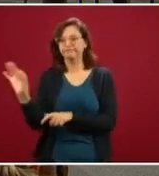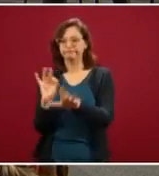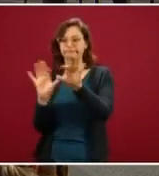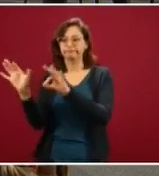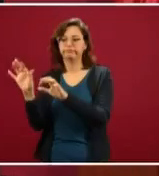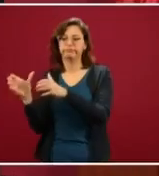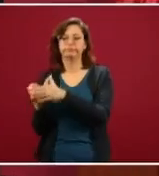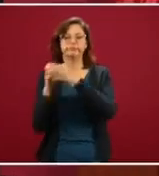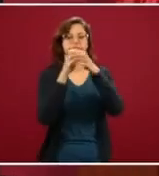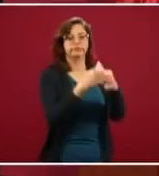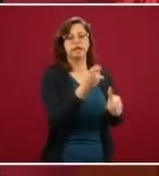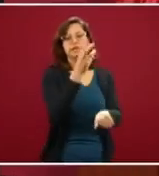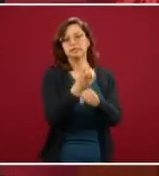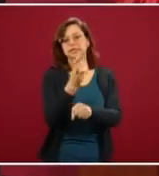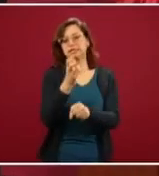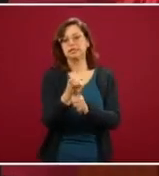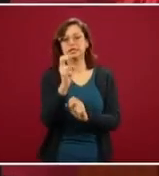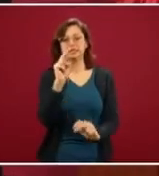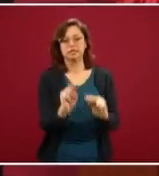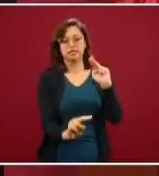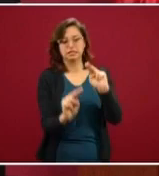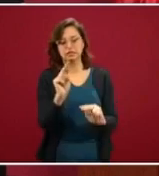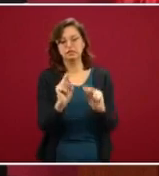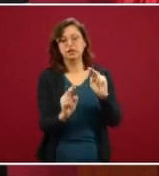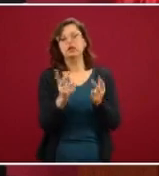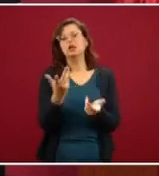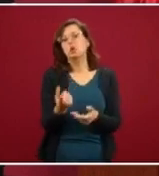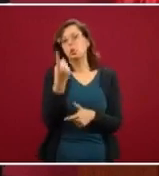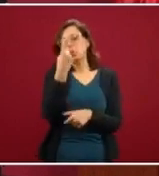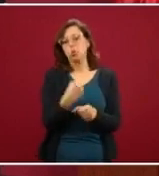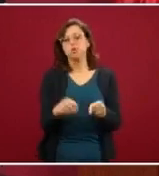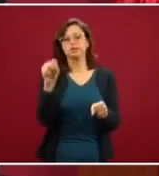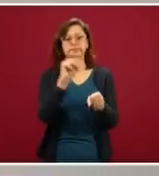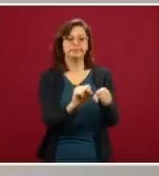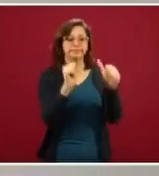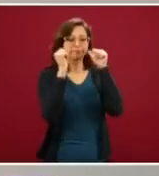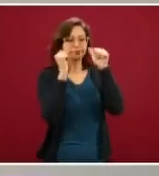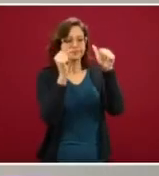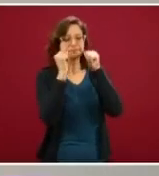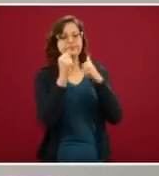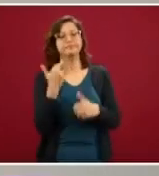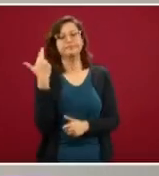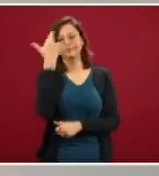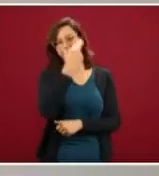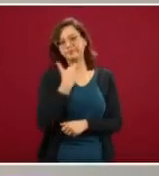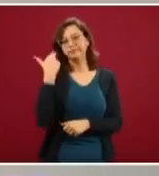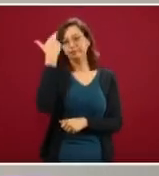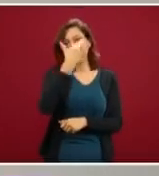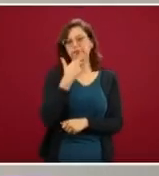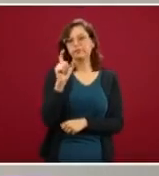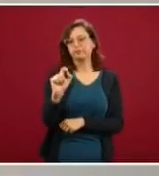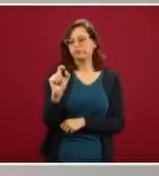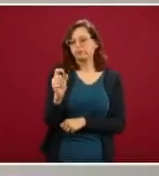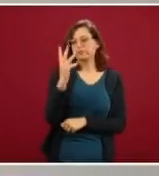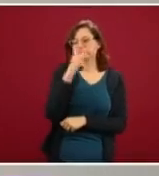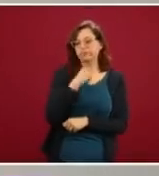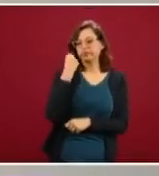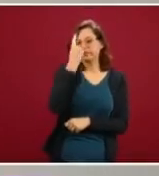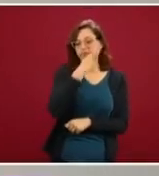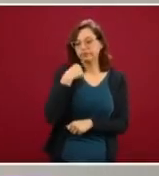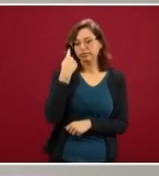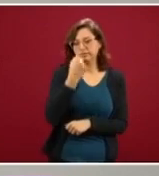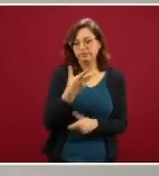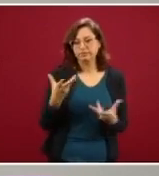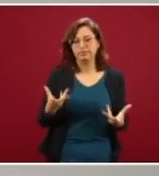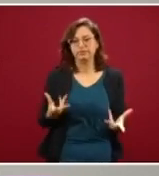directamente con los especialistas del régimen ordinario que durante una semana están trabajando las 24 horas con